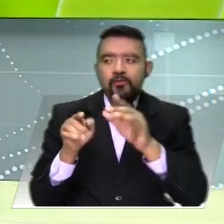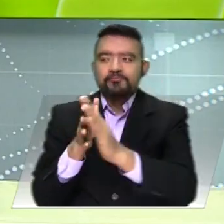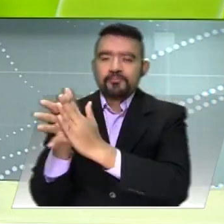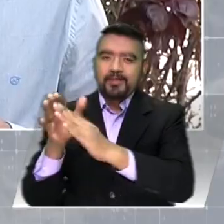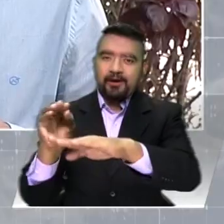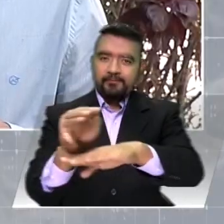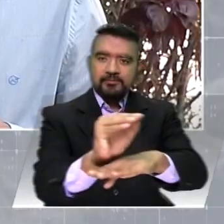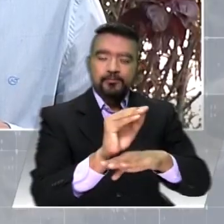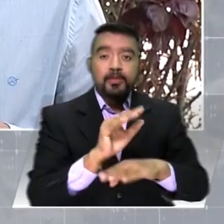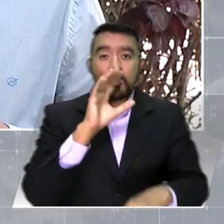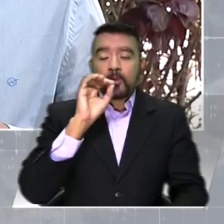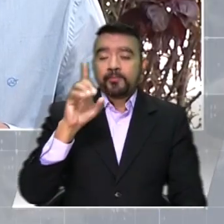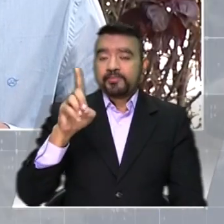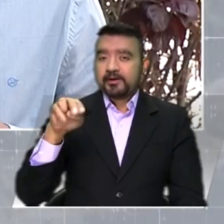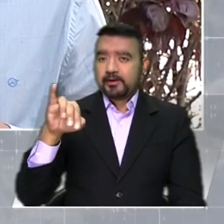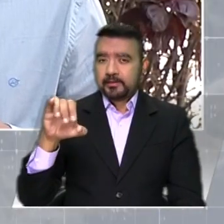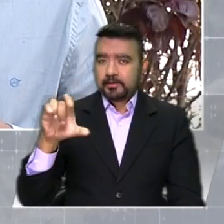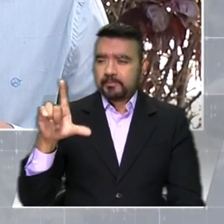lesionadas